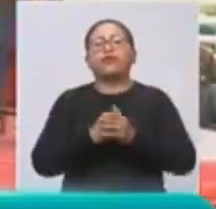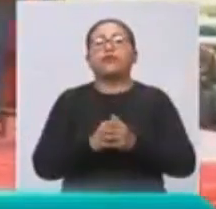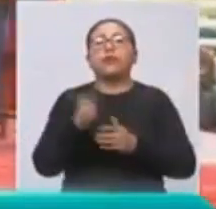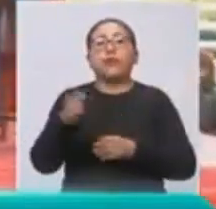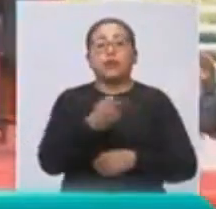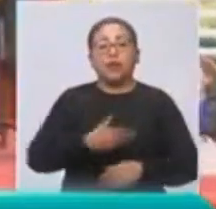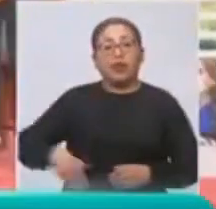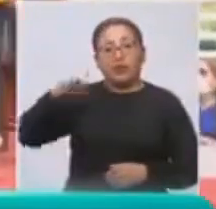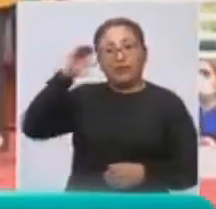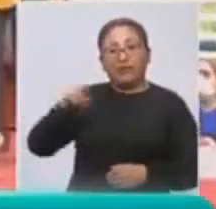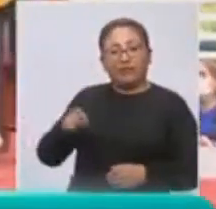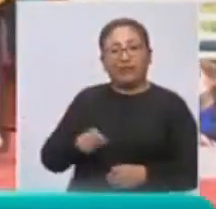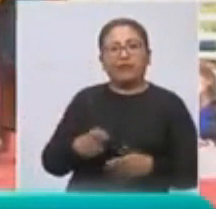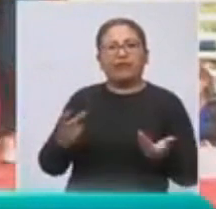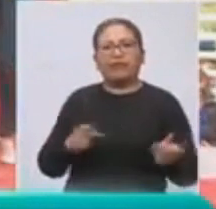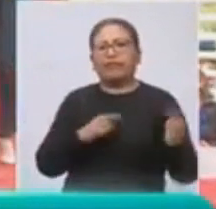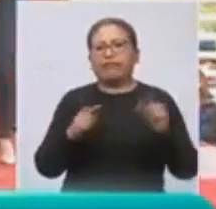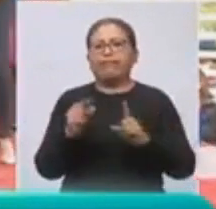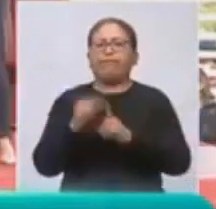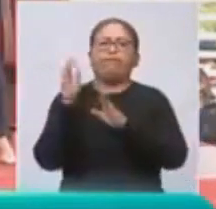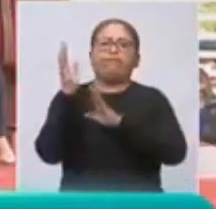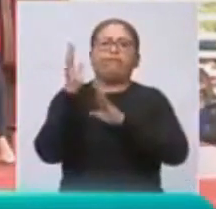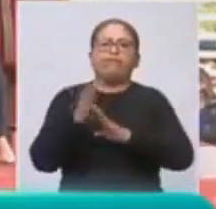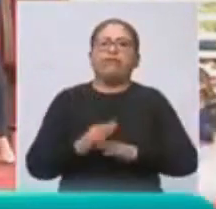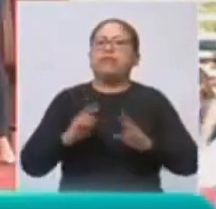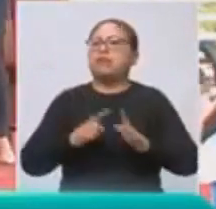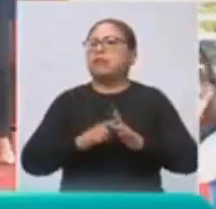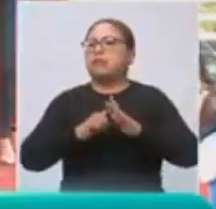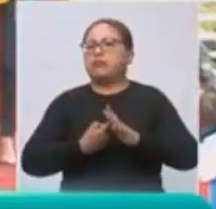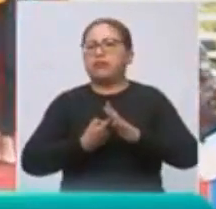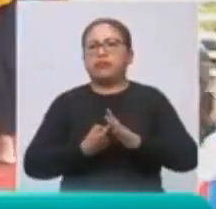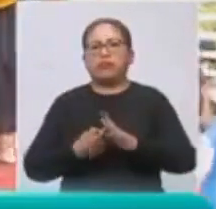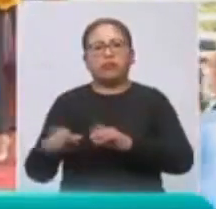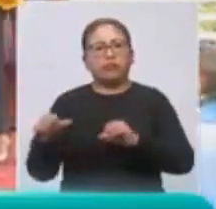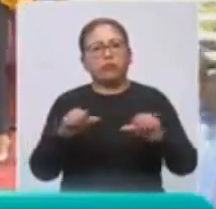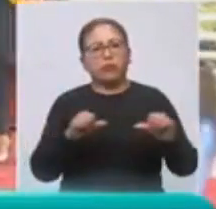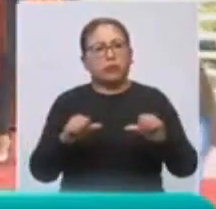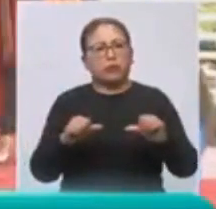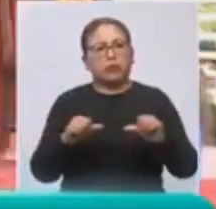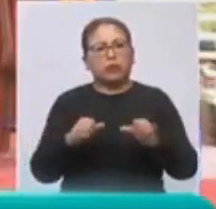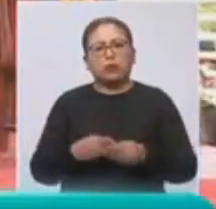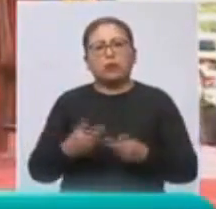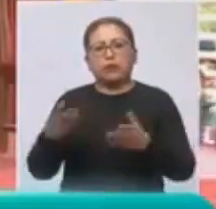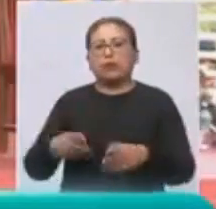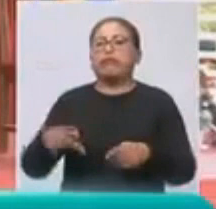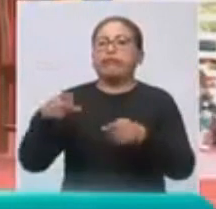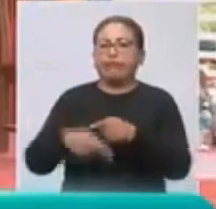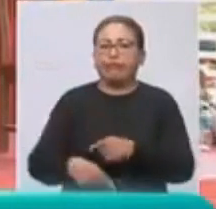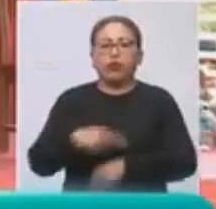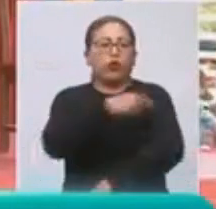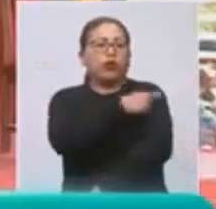Estado, Luis Arce Catacora, ya dio inicio a lo que es esta importante entrega del